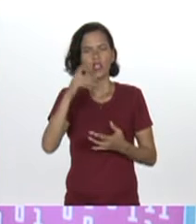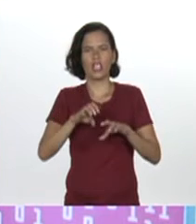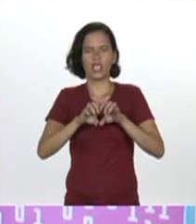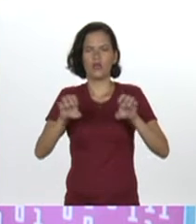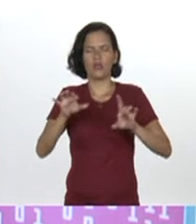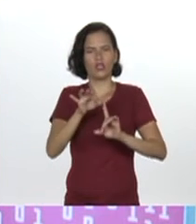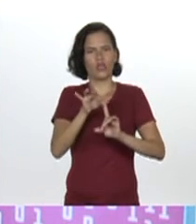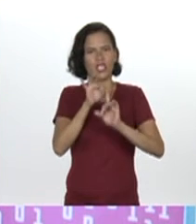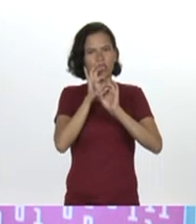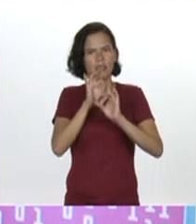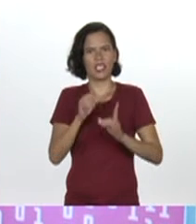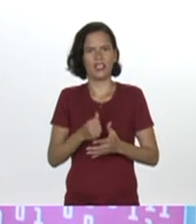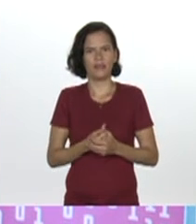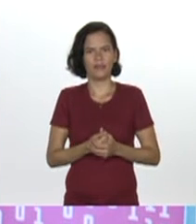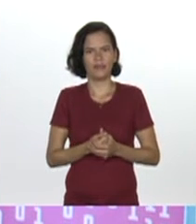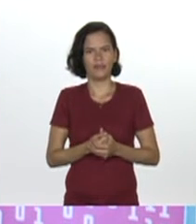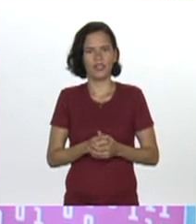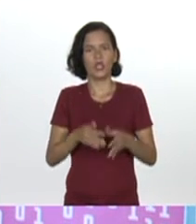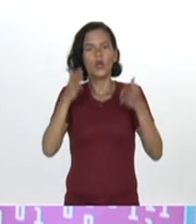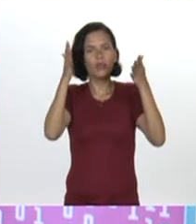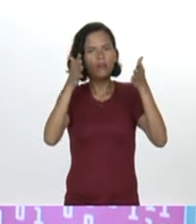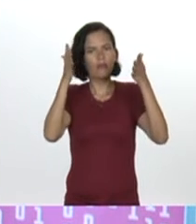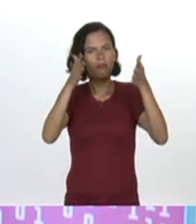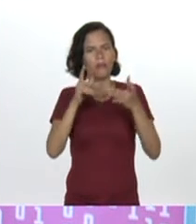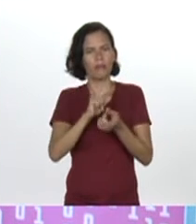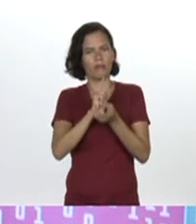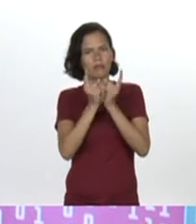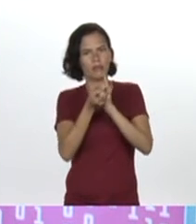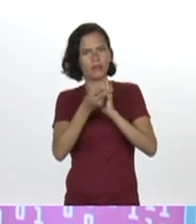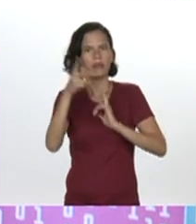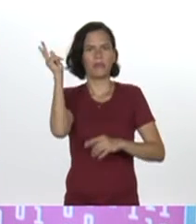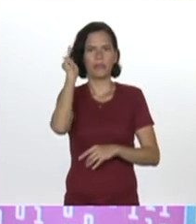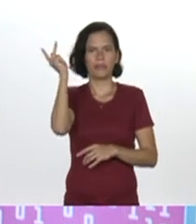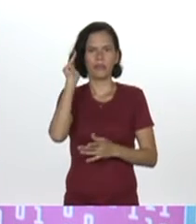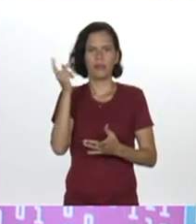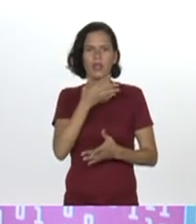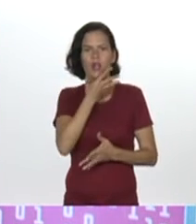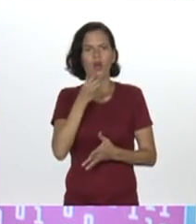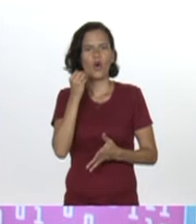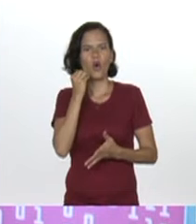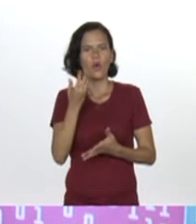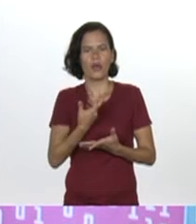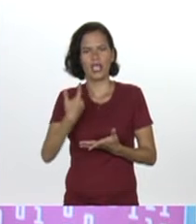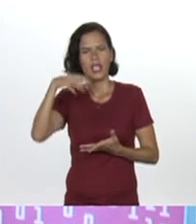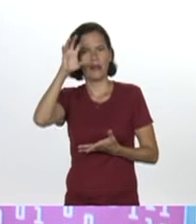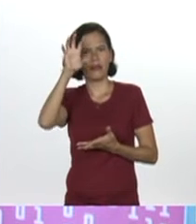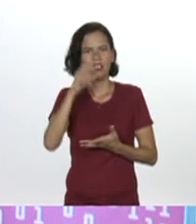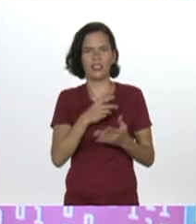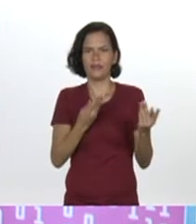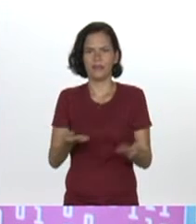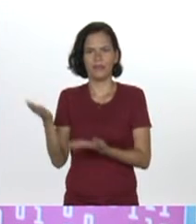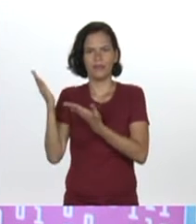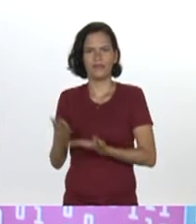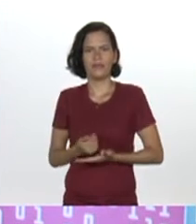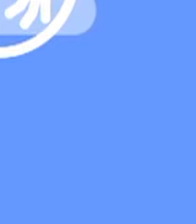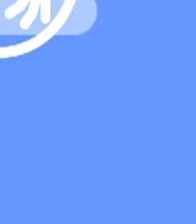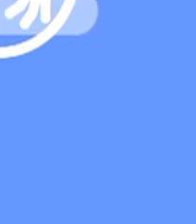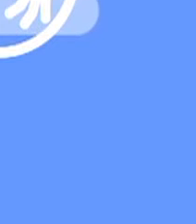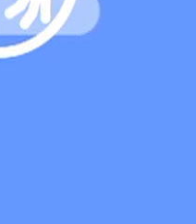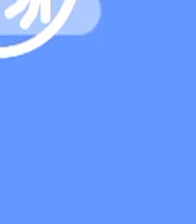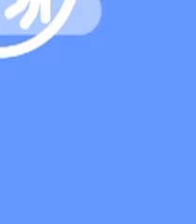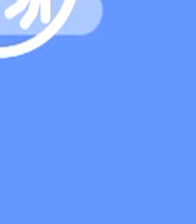de la modalidad de educación especial, con sus orientaciones de adaptaciones curriculares para los jóvenes y adolescentes de la patria. Sean